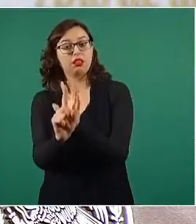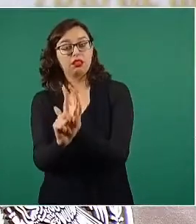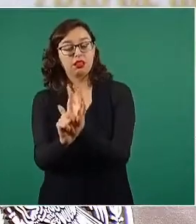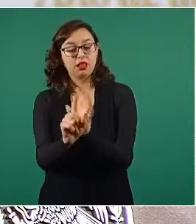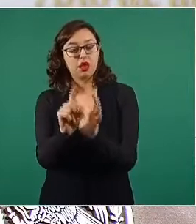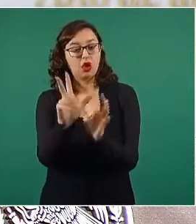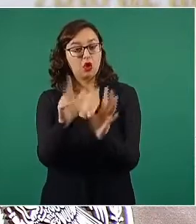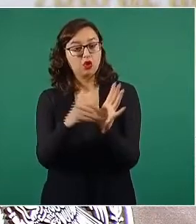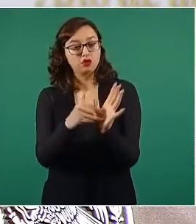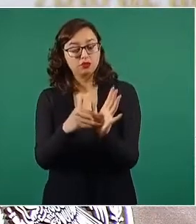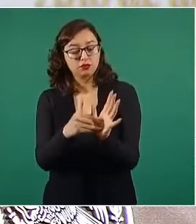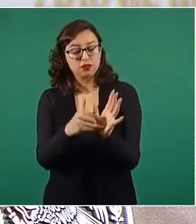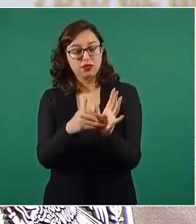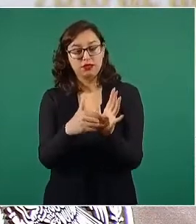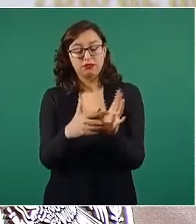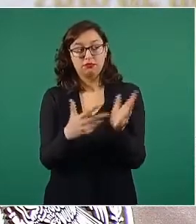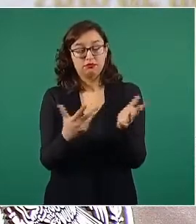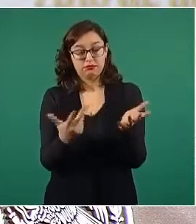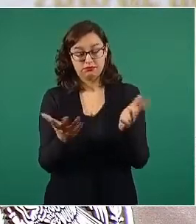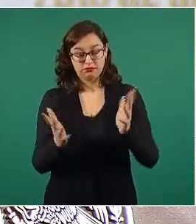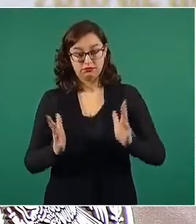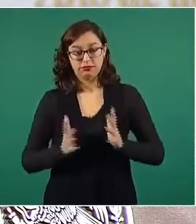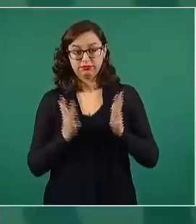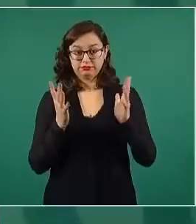Pero no fue solo por eso,